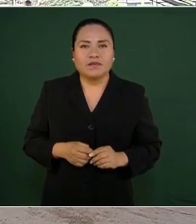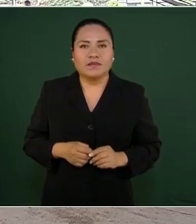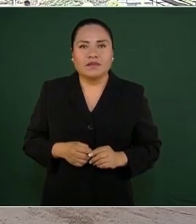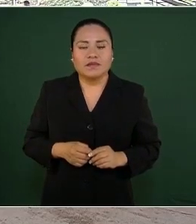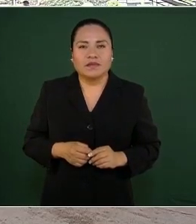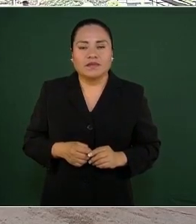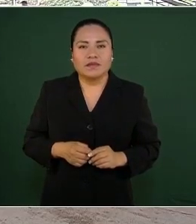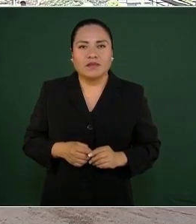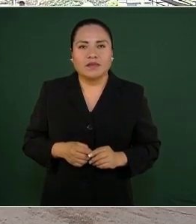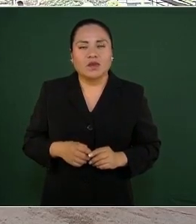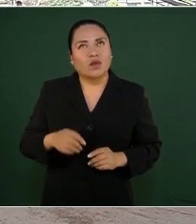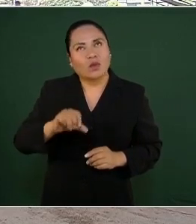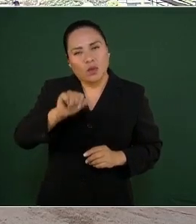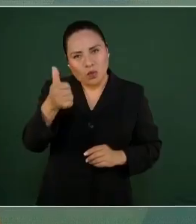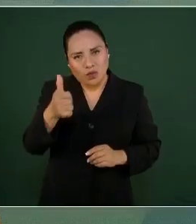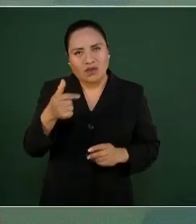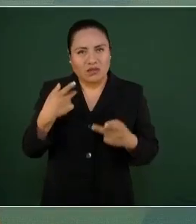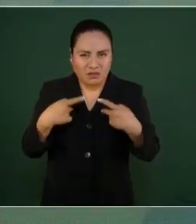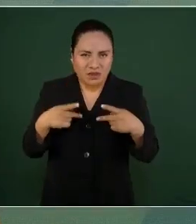Les voy a poner otro.